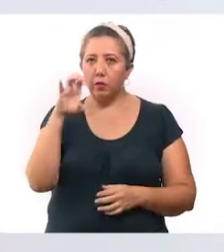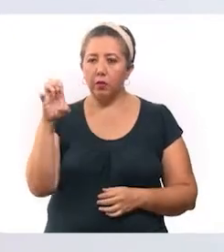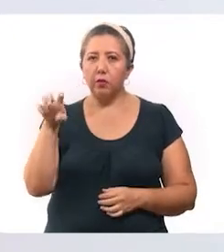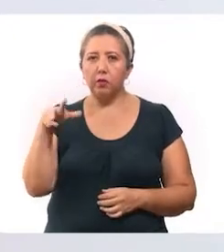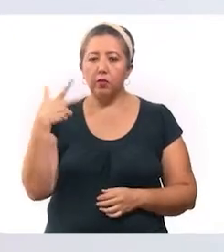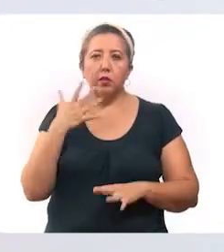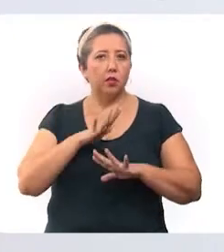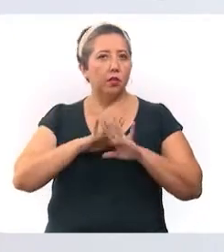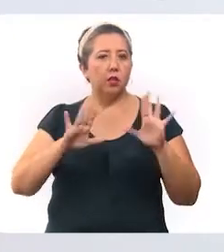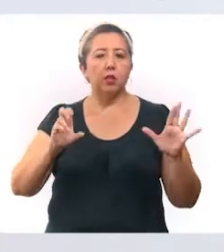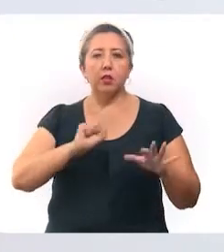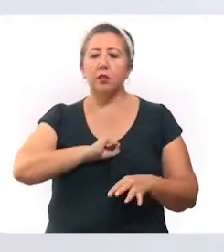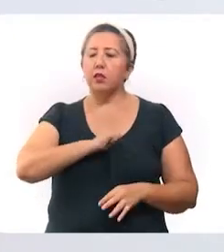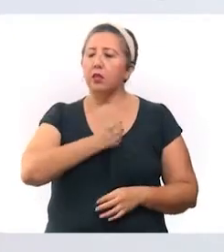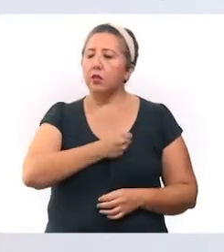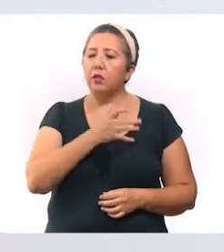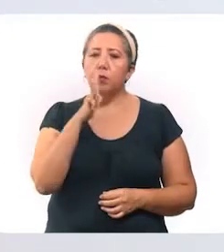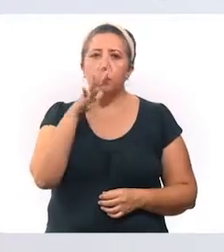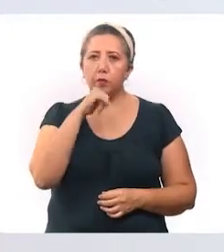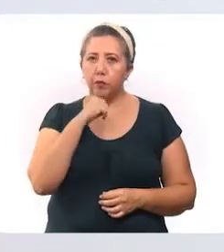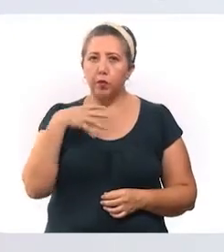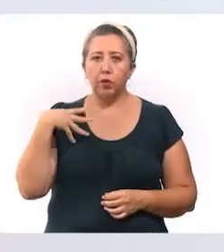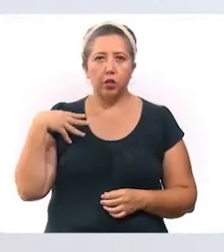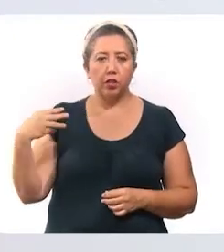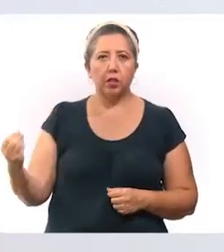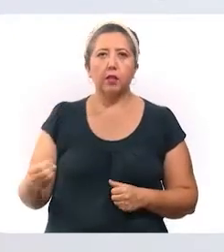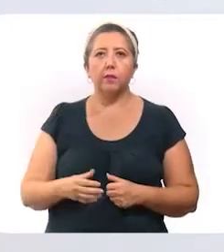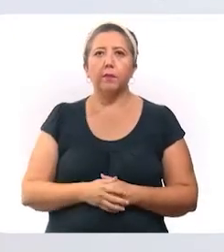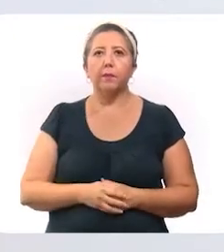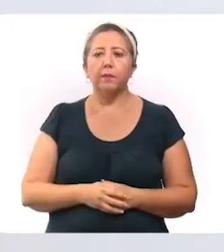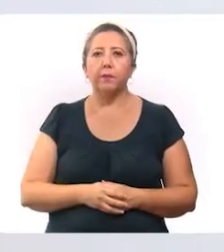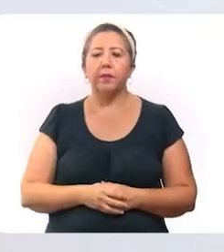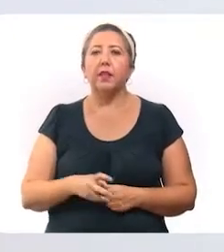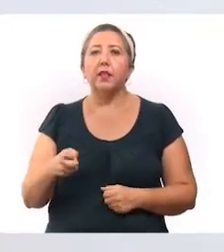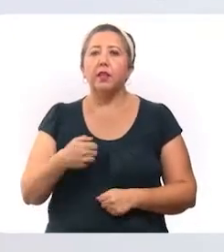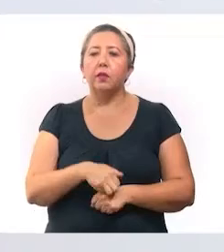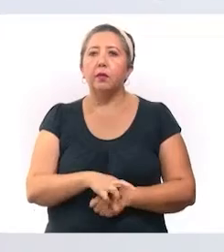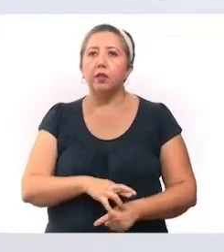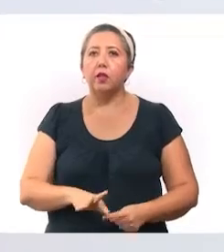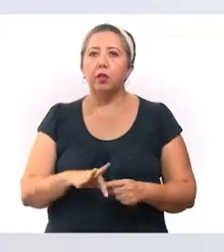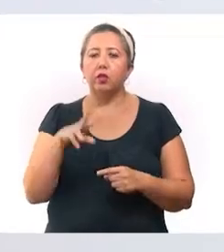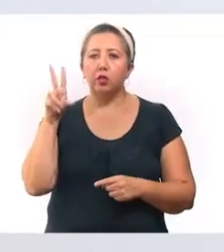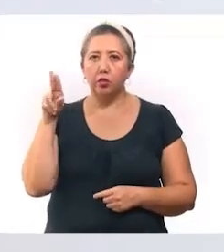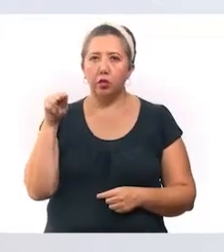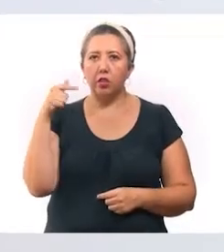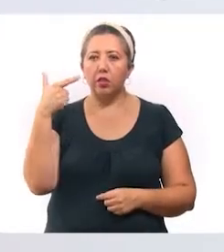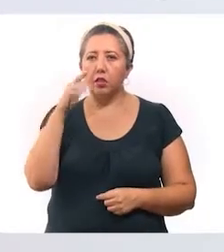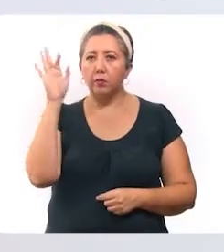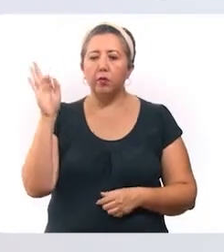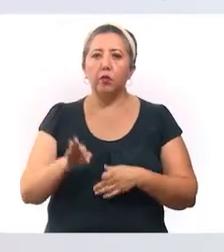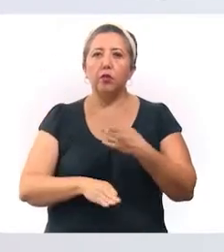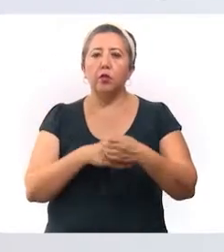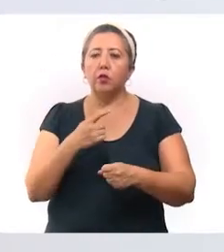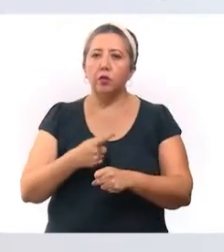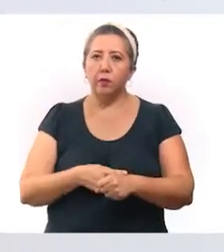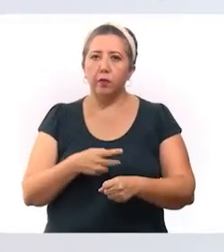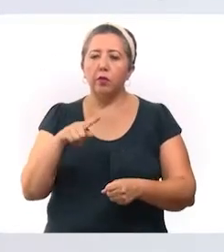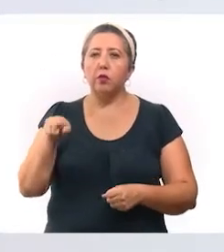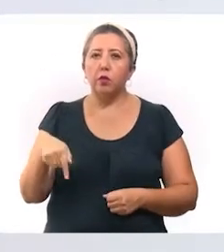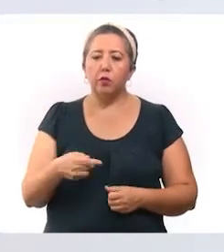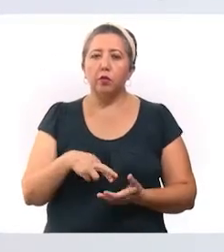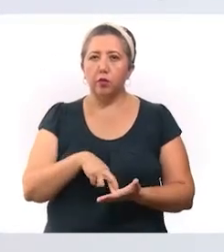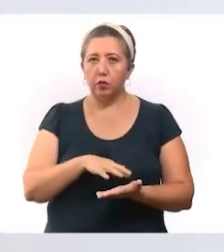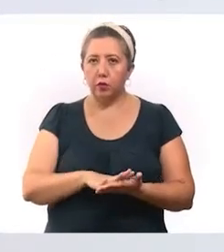53.513 pacientes ya se recuperaron, no presentan síntomas ni pueden contagiar. Esta cifra representa el 87% del total de